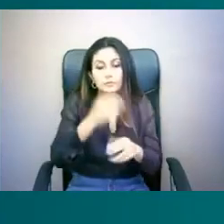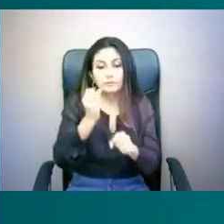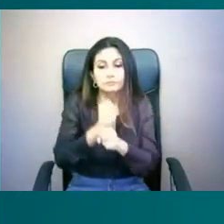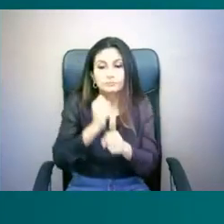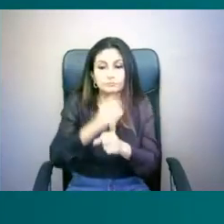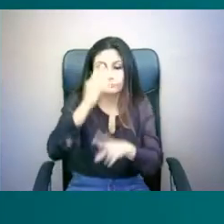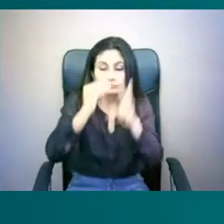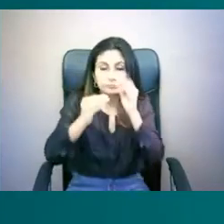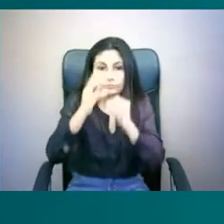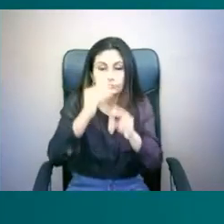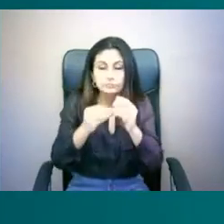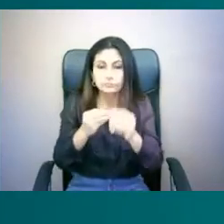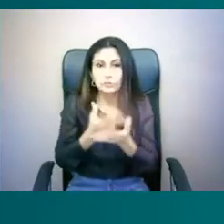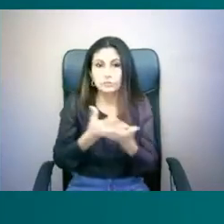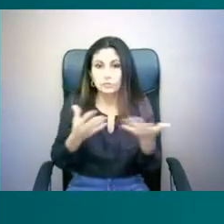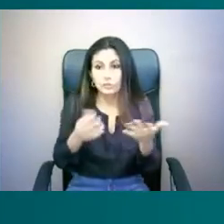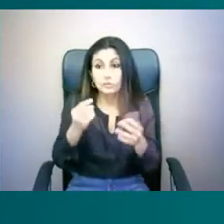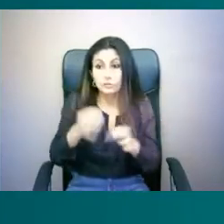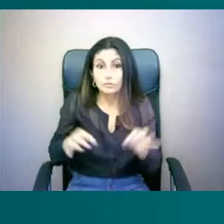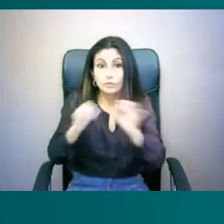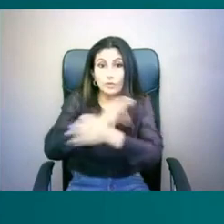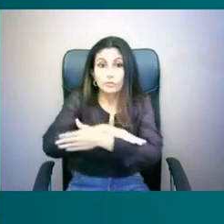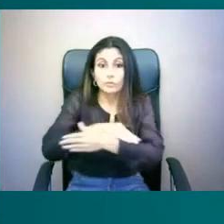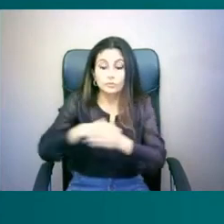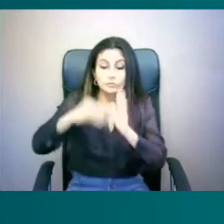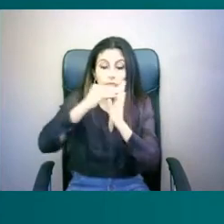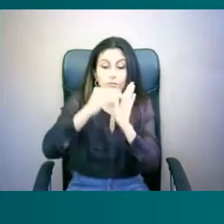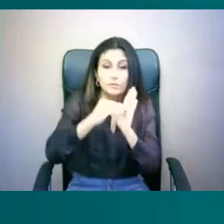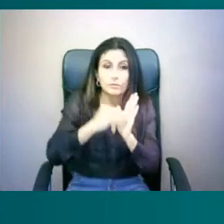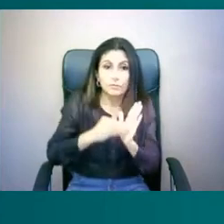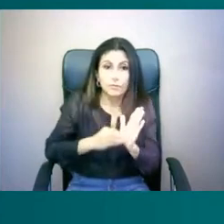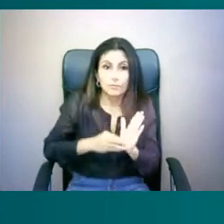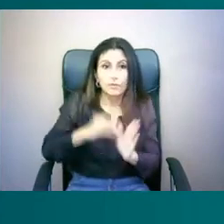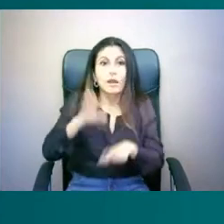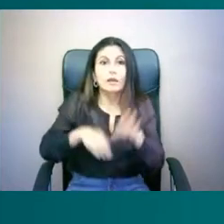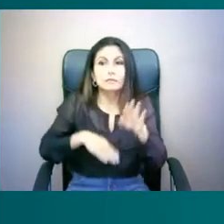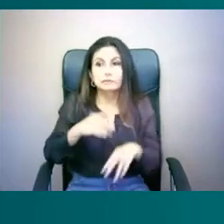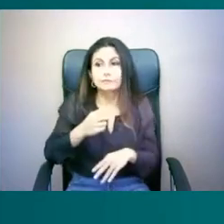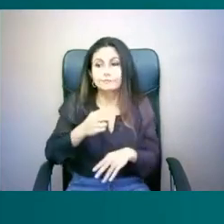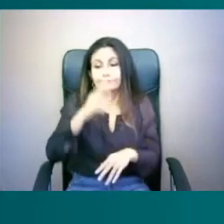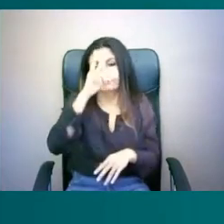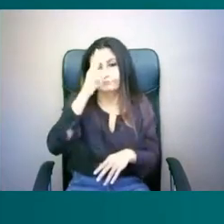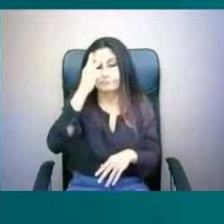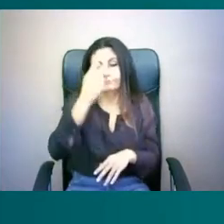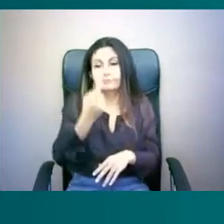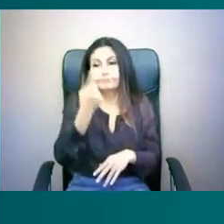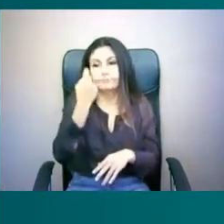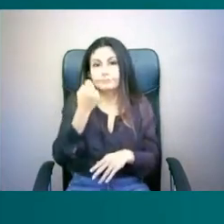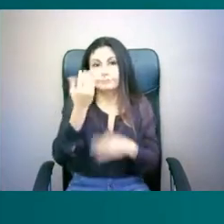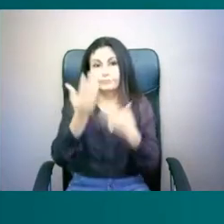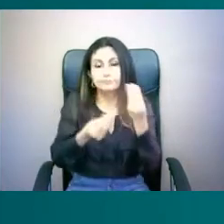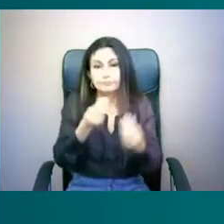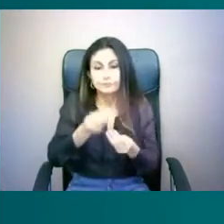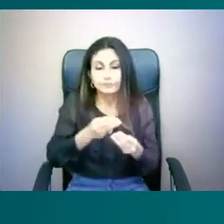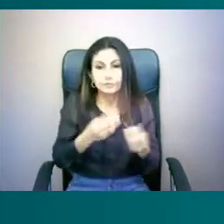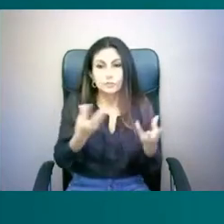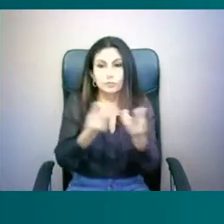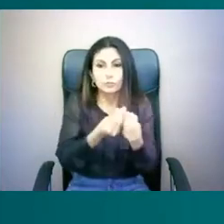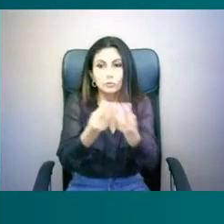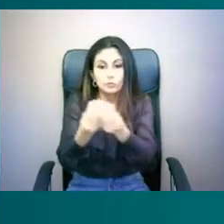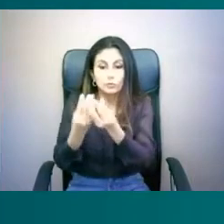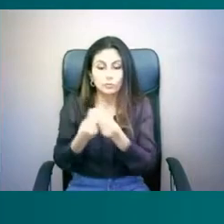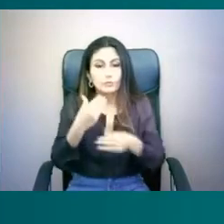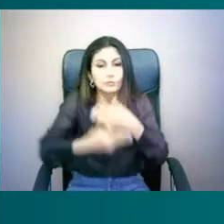pues de hacerlas o de tenerlas documentadas, ¿cierto? Porque digamos una de las falencias que tenemos y es que en nuestras organizaciones muchas veces no hacemos ese